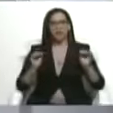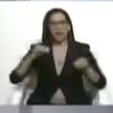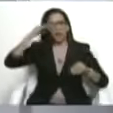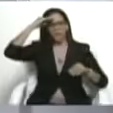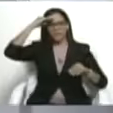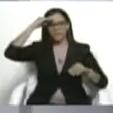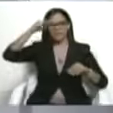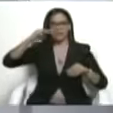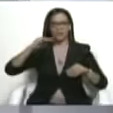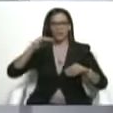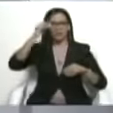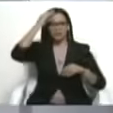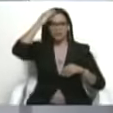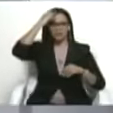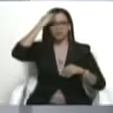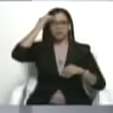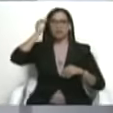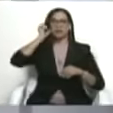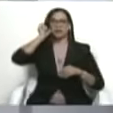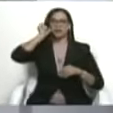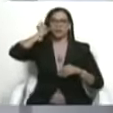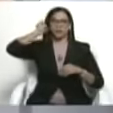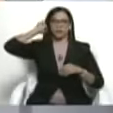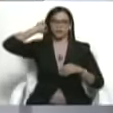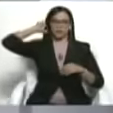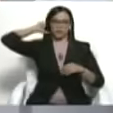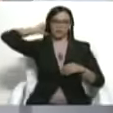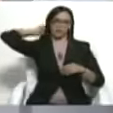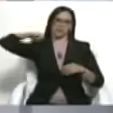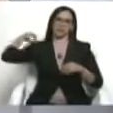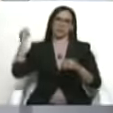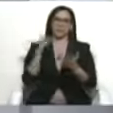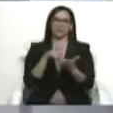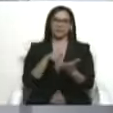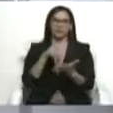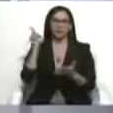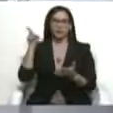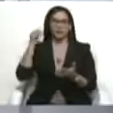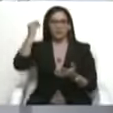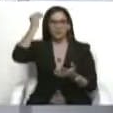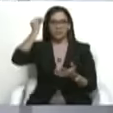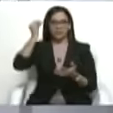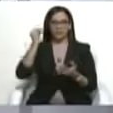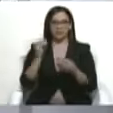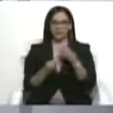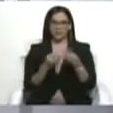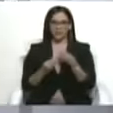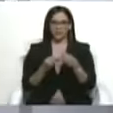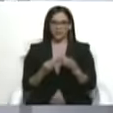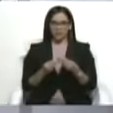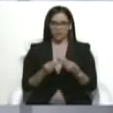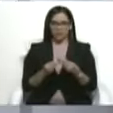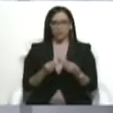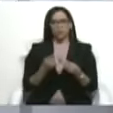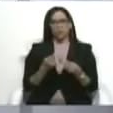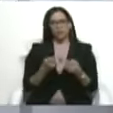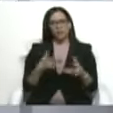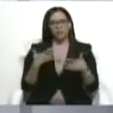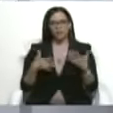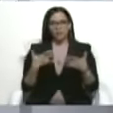Armada de participación en lo que ellos creían iba a ser una serie de asonadas